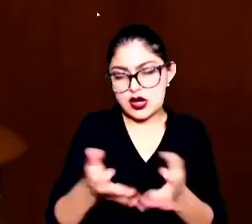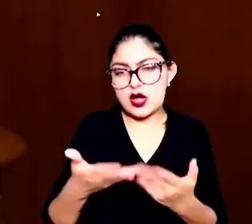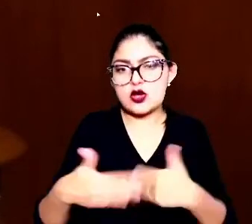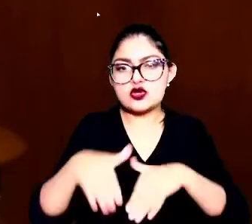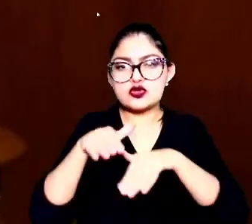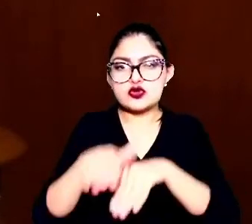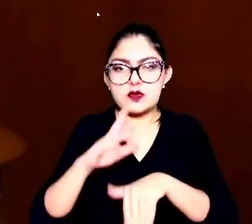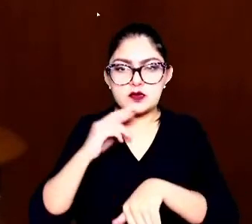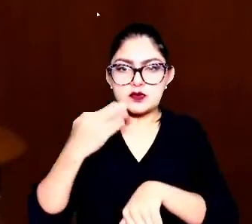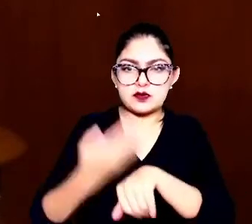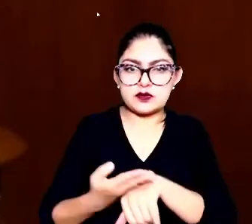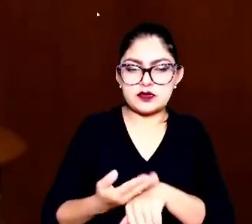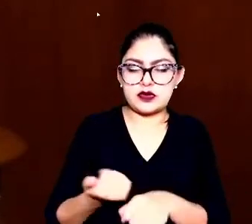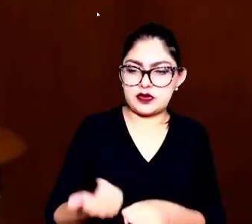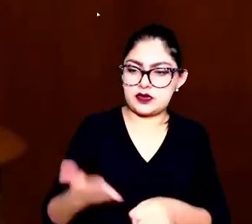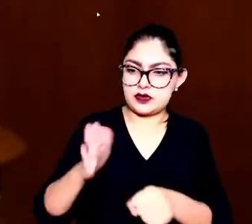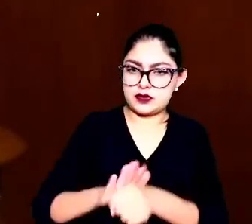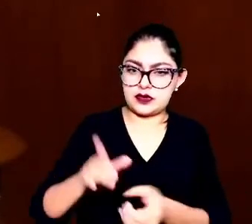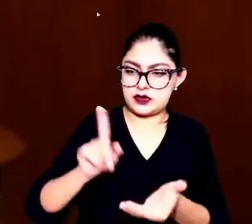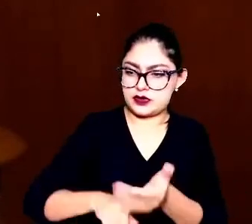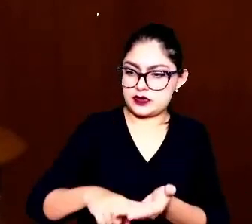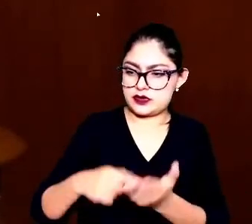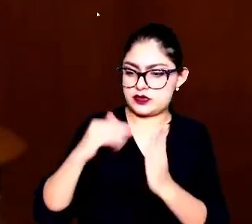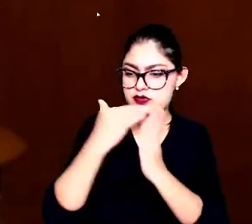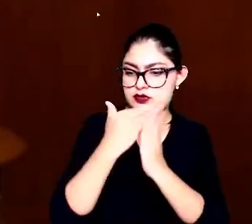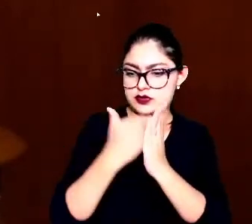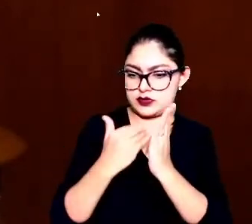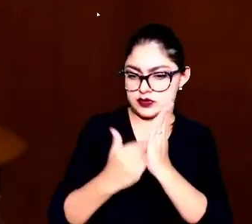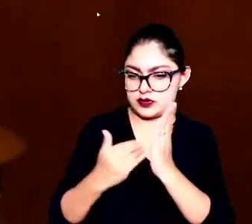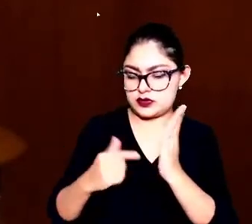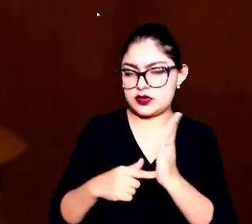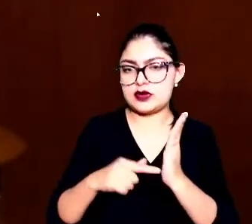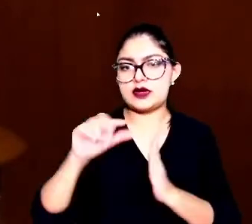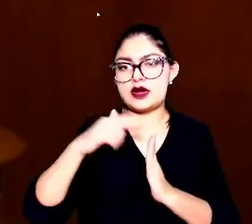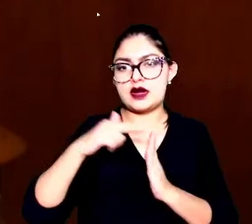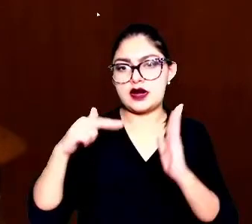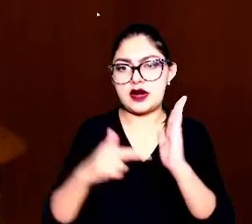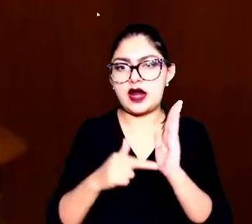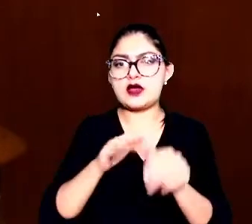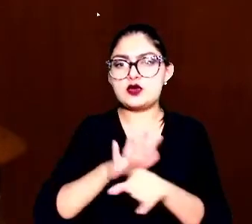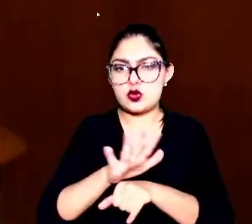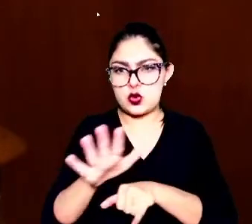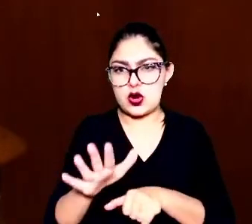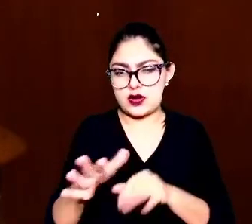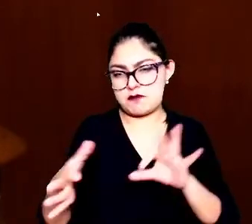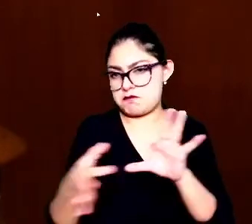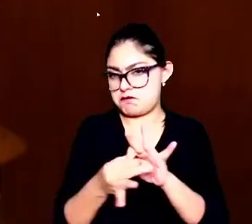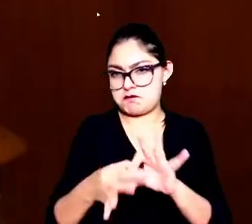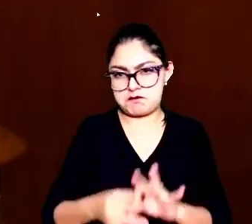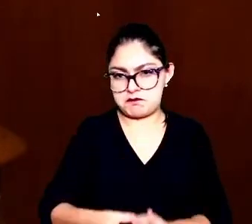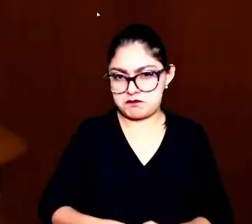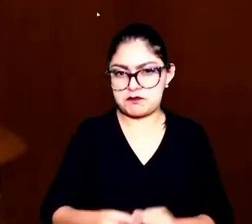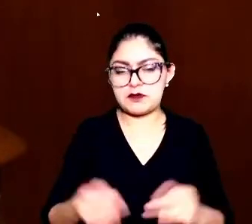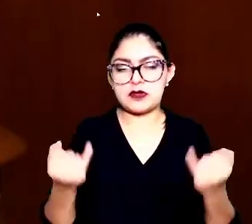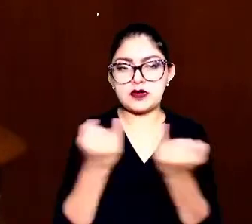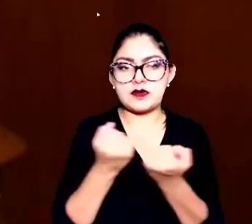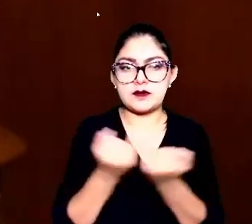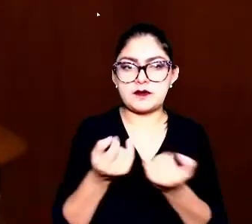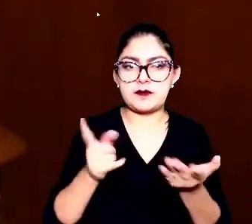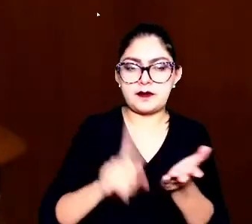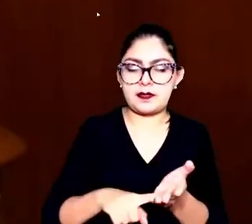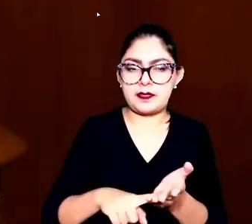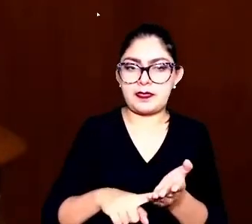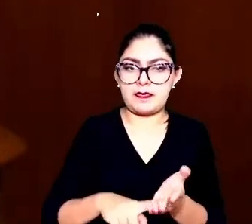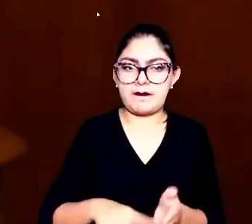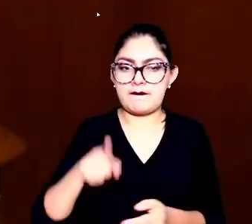en términos de los disposiciones jurídicas aplicables así como el patrocinio civil